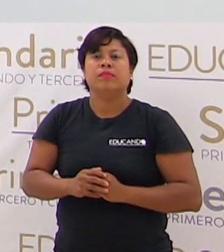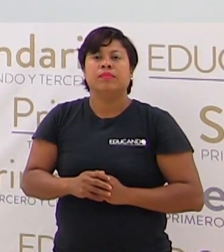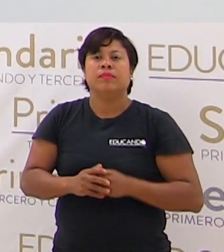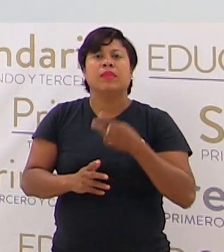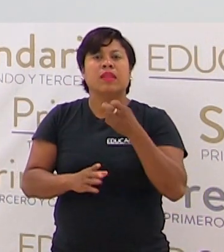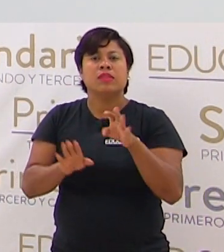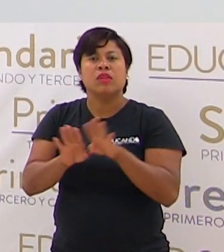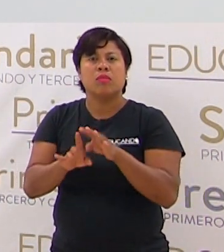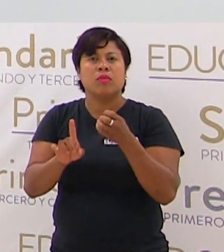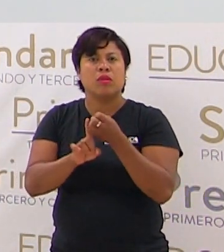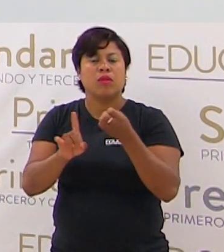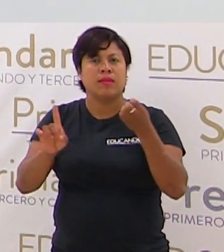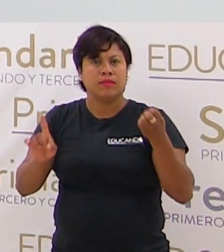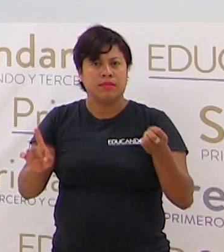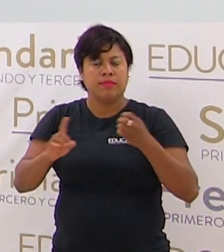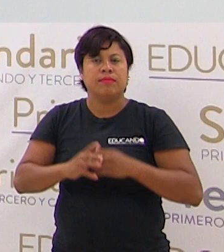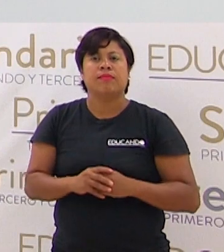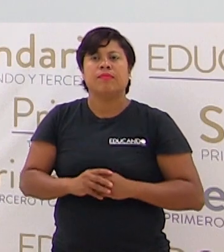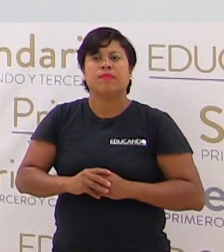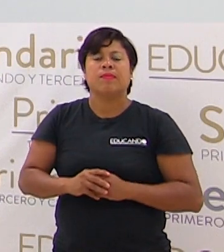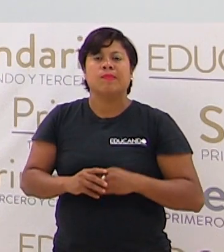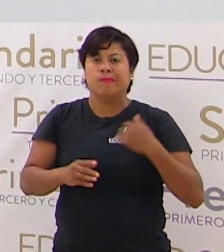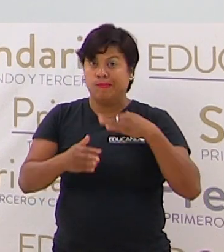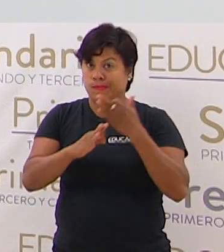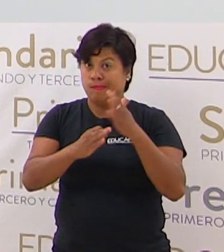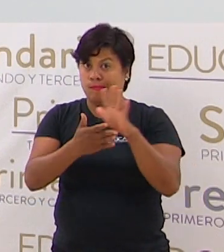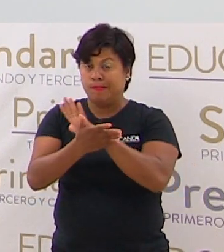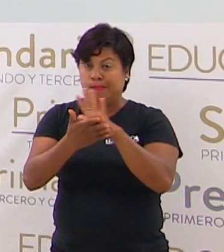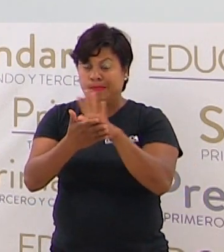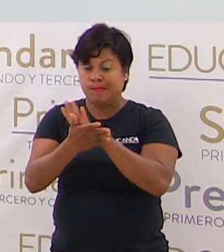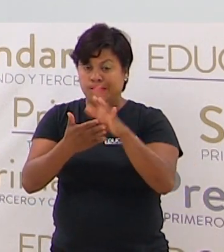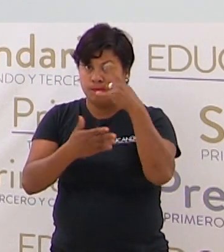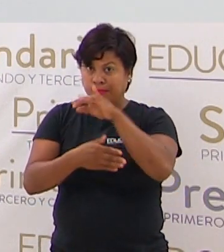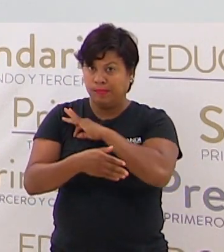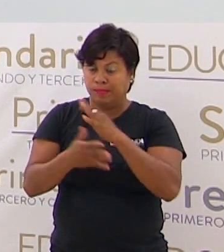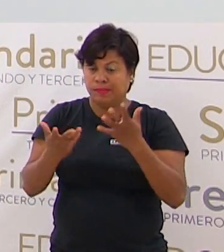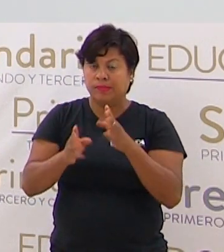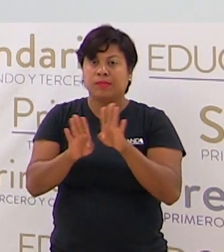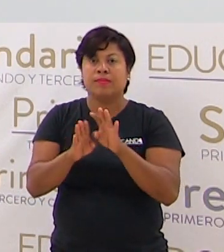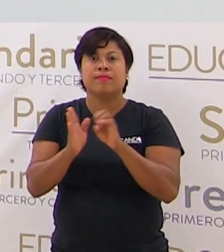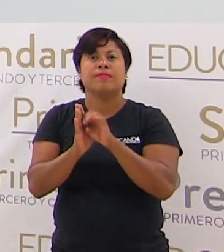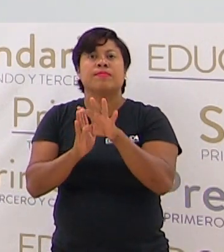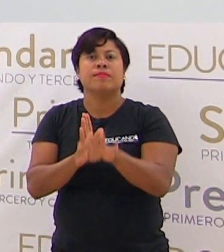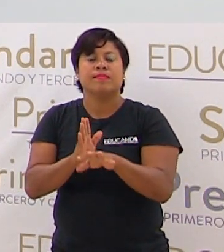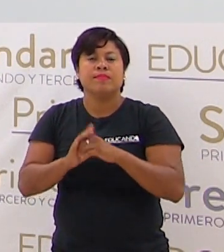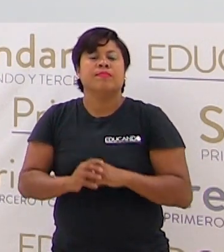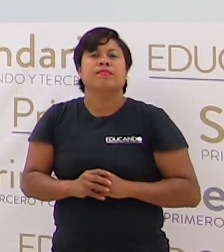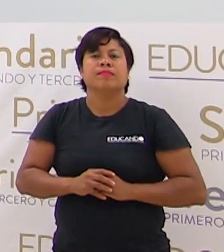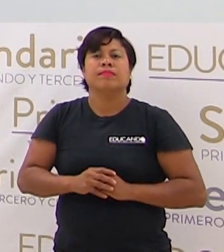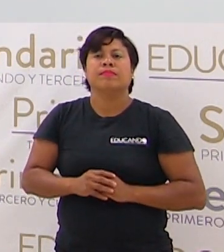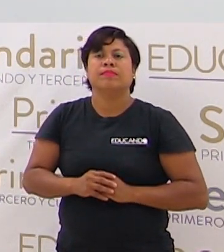la siguiente oración. Voy a borrar esta para poder hacer el otro ejemplo.